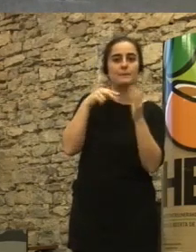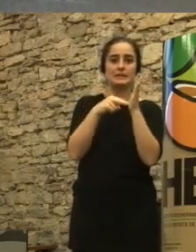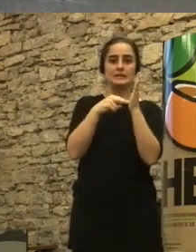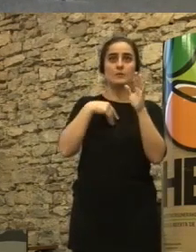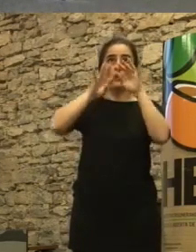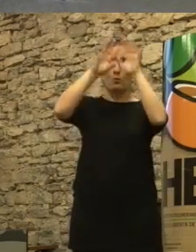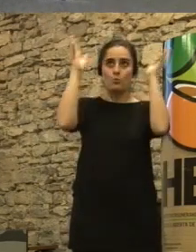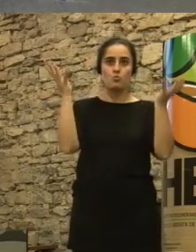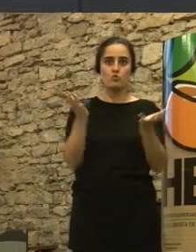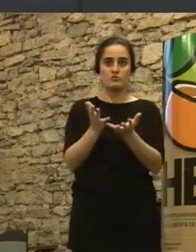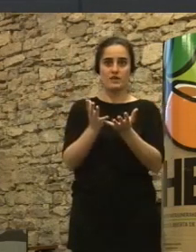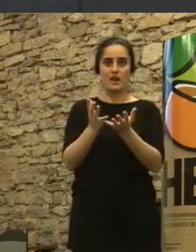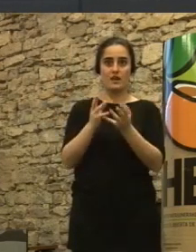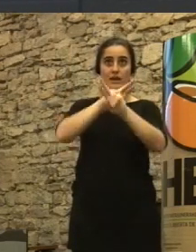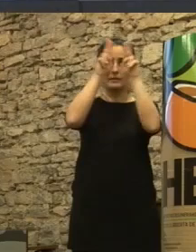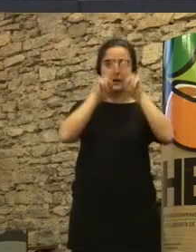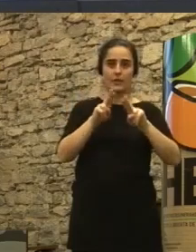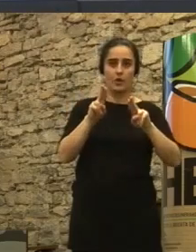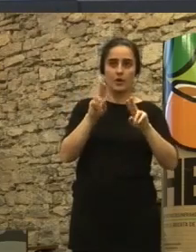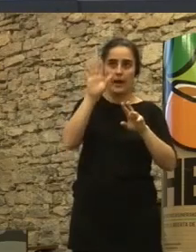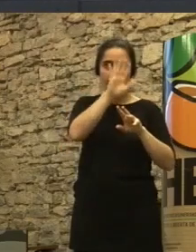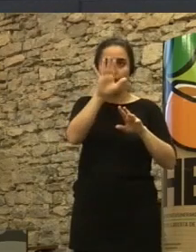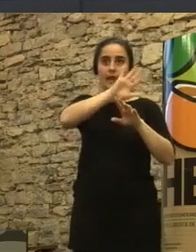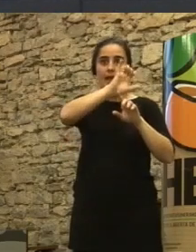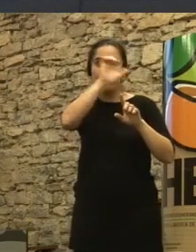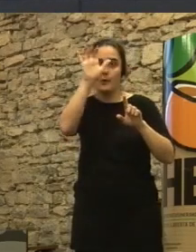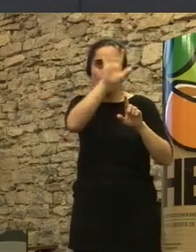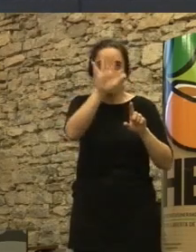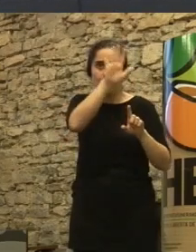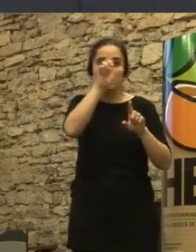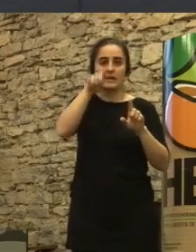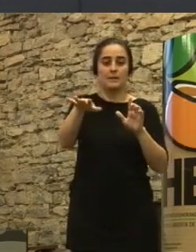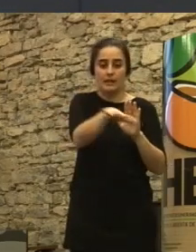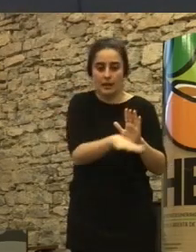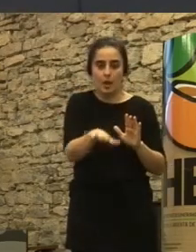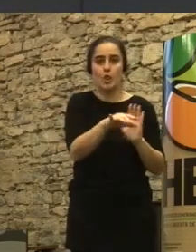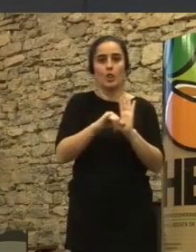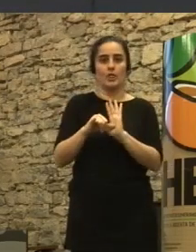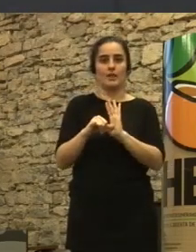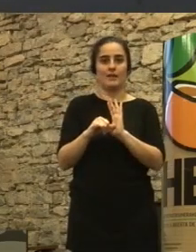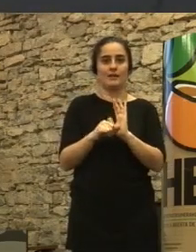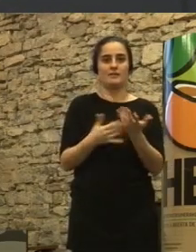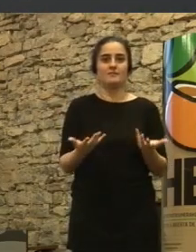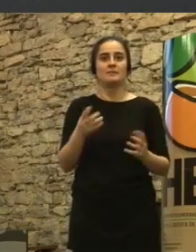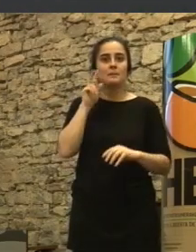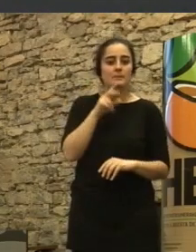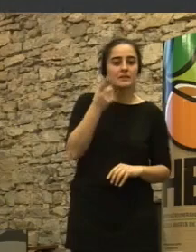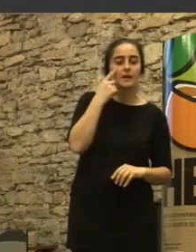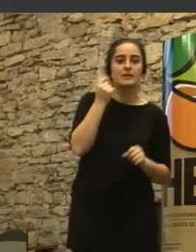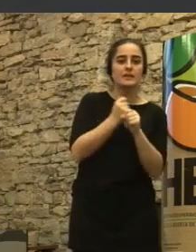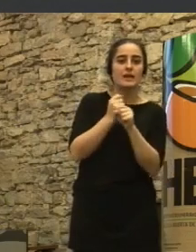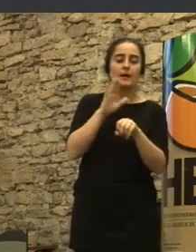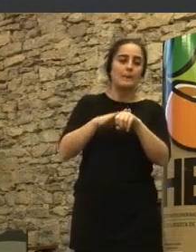mundial, internacional, europeo y local? Y se ve si están trabajando para